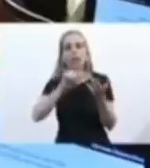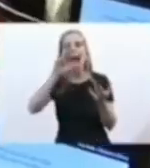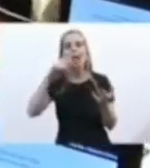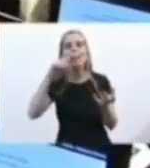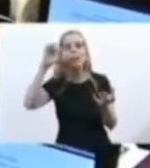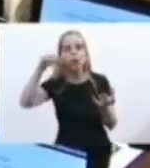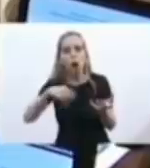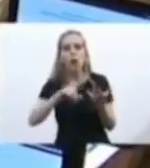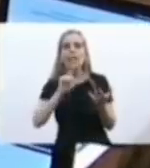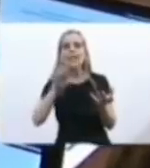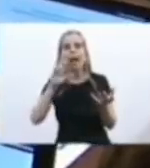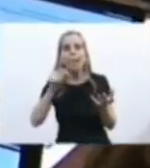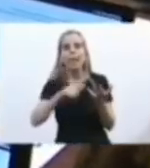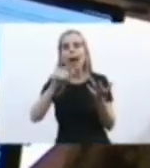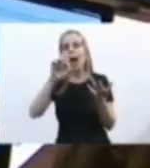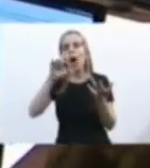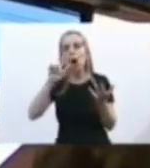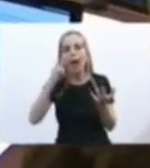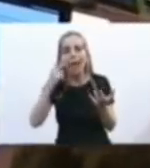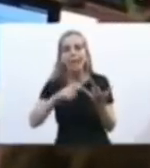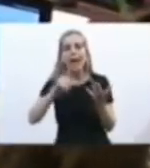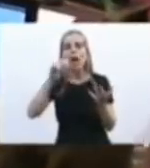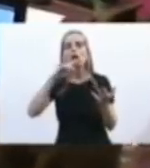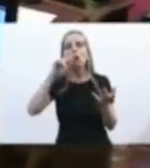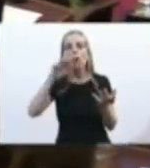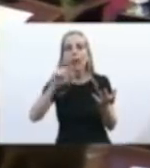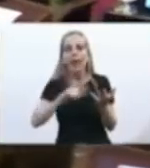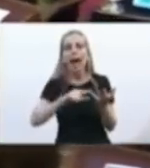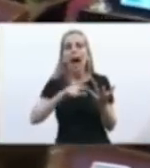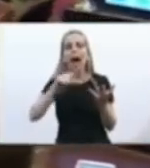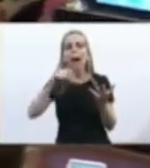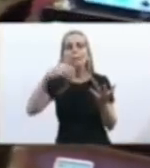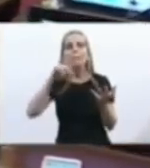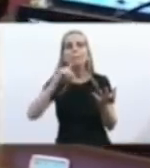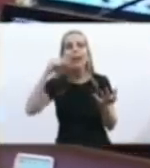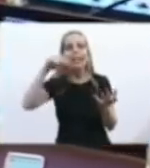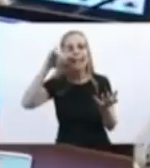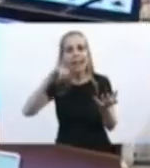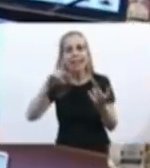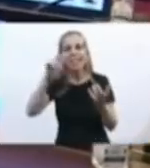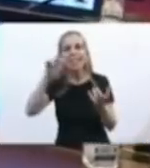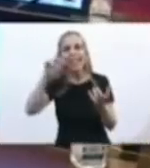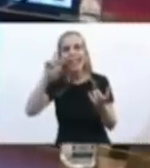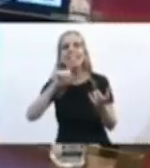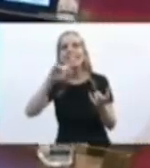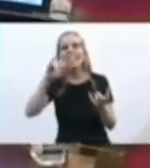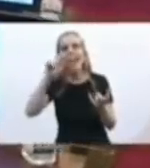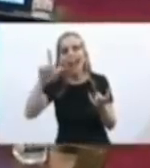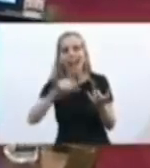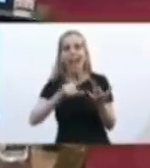un termómetro para los gobernantes de turno. En esta oportunidad, quien da el desafío será el presidente